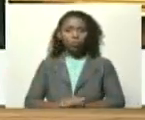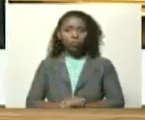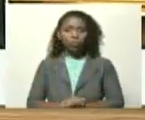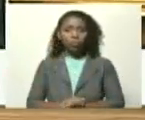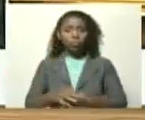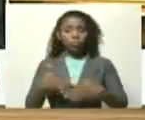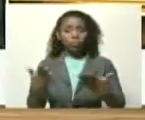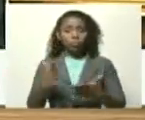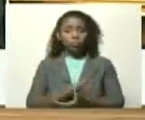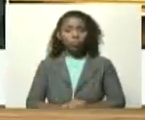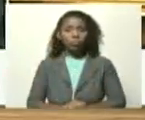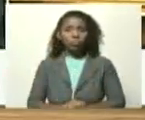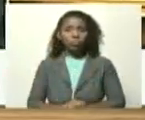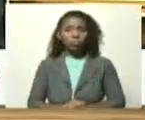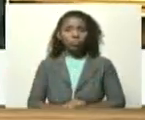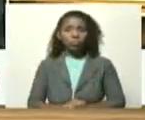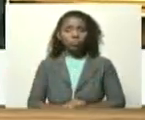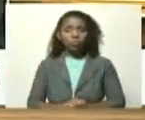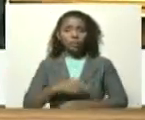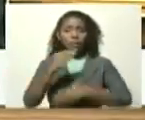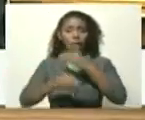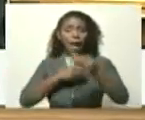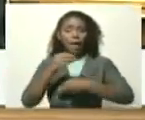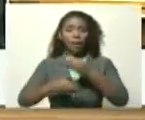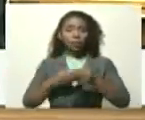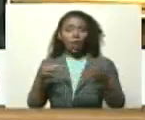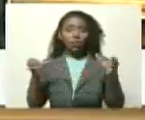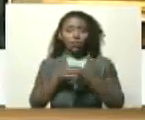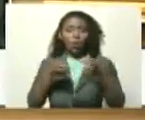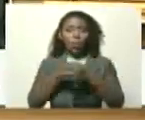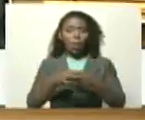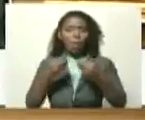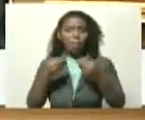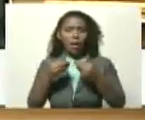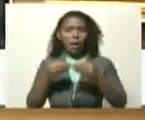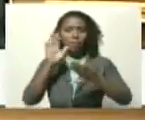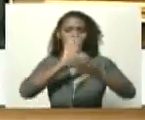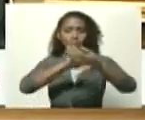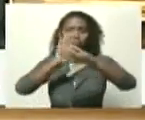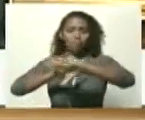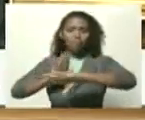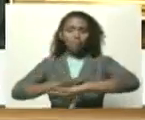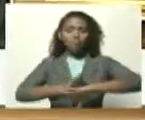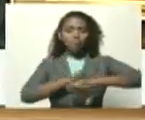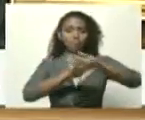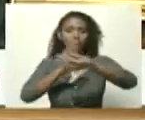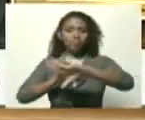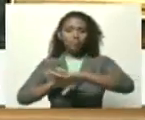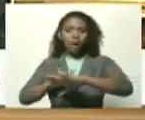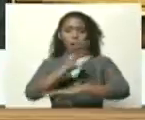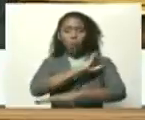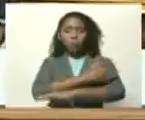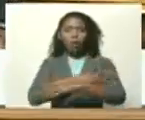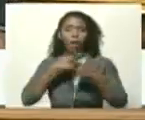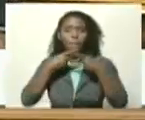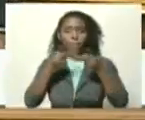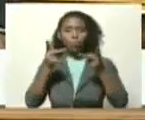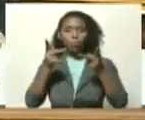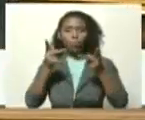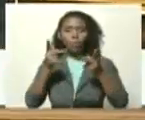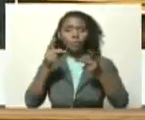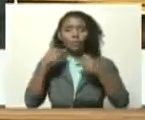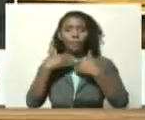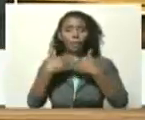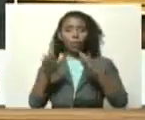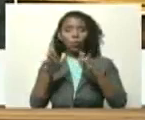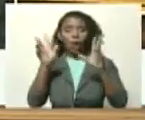que se han conformado comisiones para la notificación a los poderes públicos de la apertura